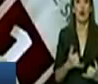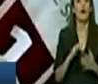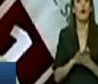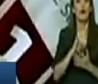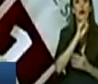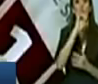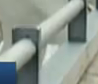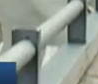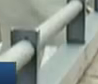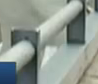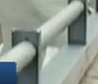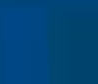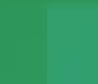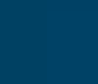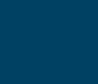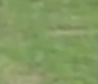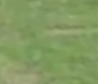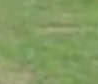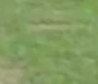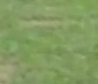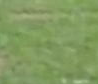aplicar.